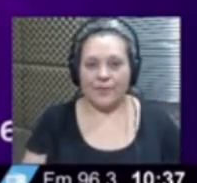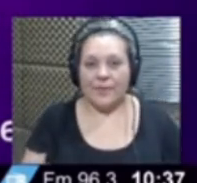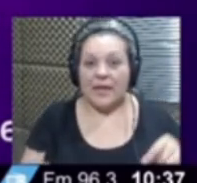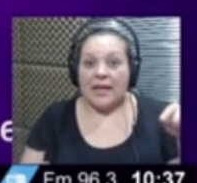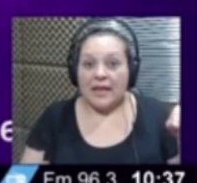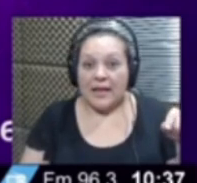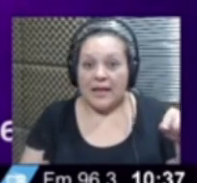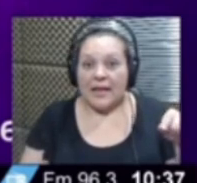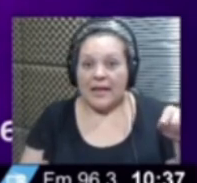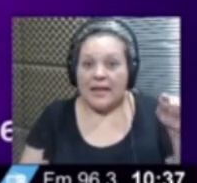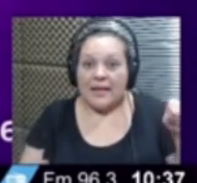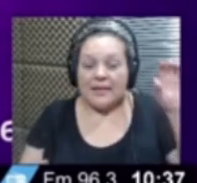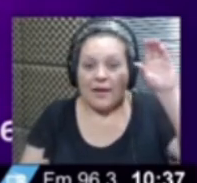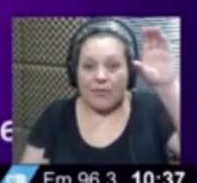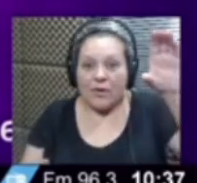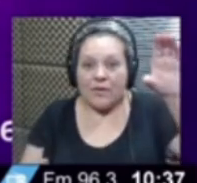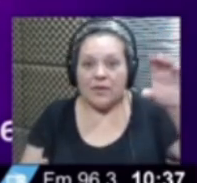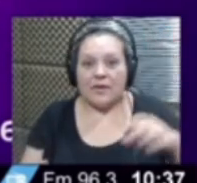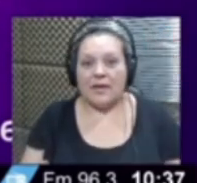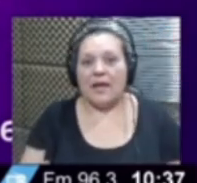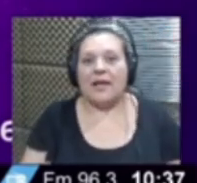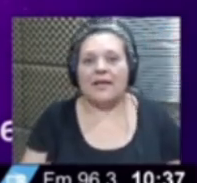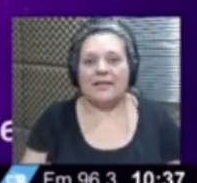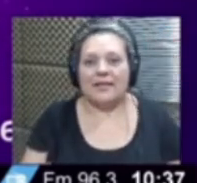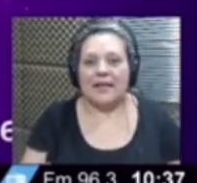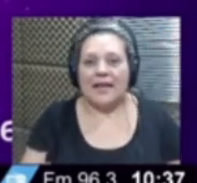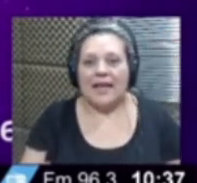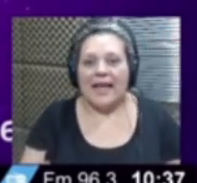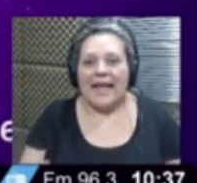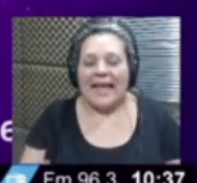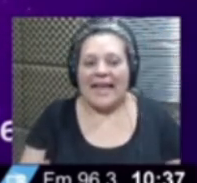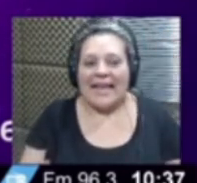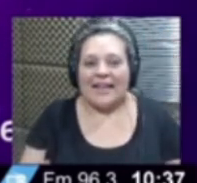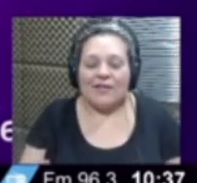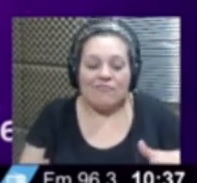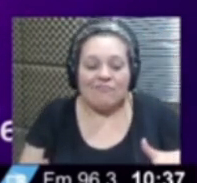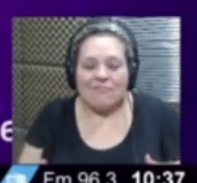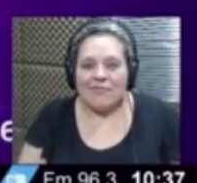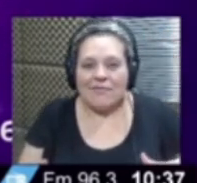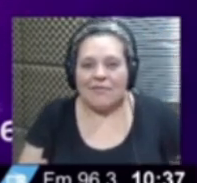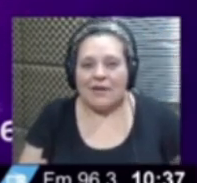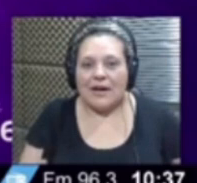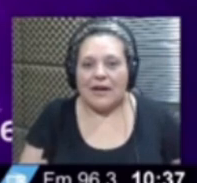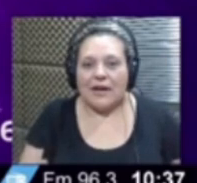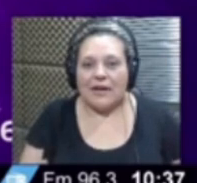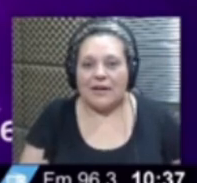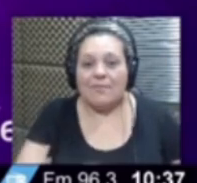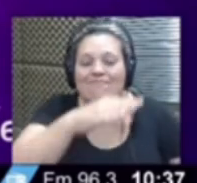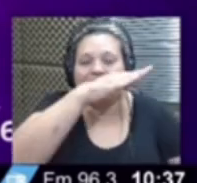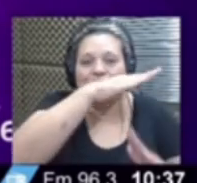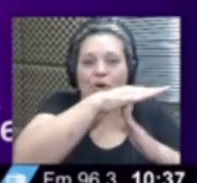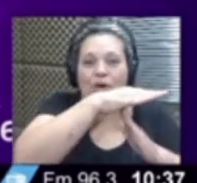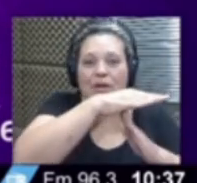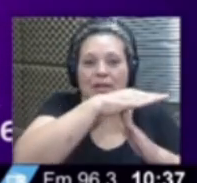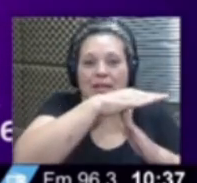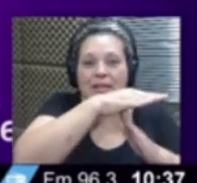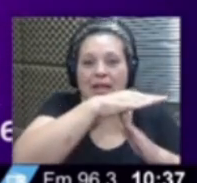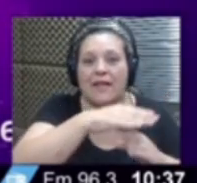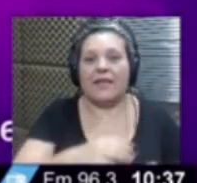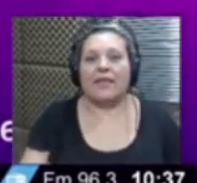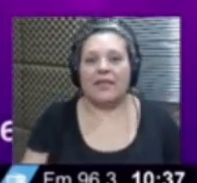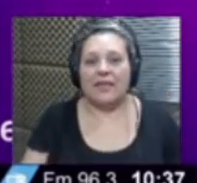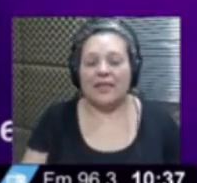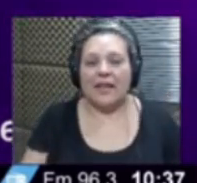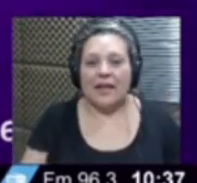cuna de la afrodescendencia, Mira aunque vos. muchos no lo sepan y no lo crean, es la cuna de la afrodescendencia en